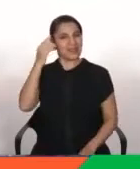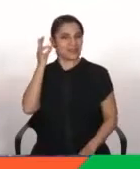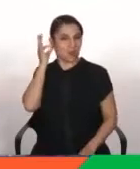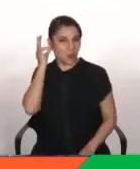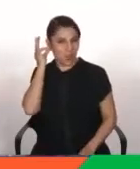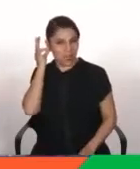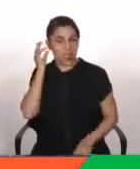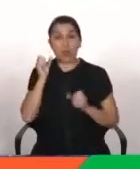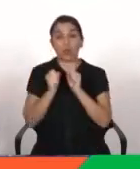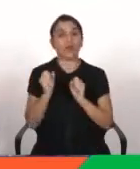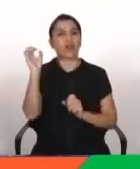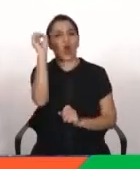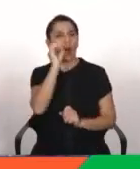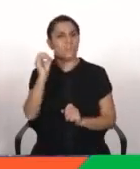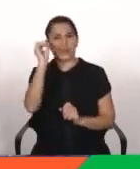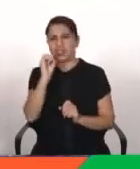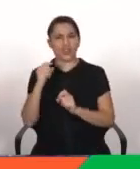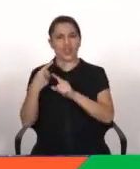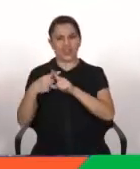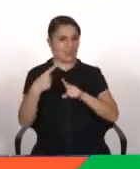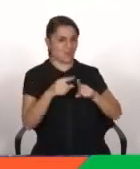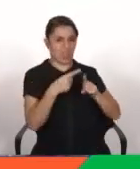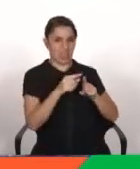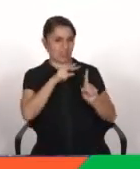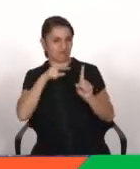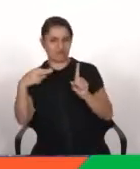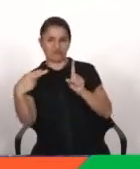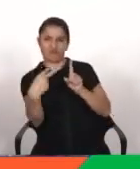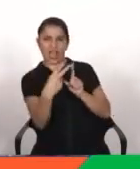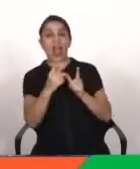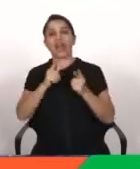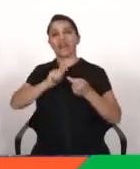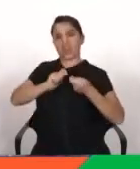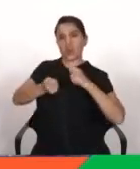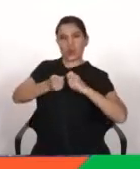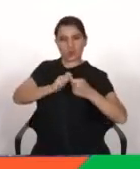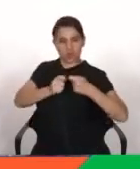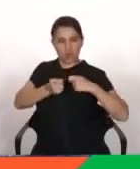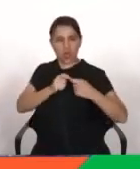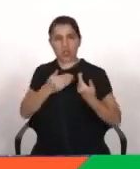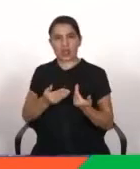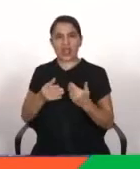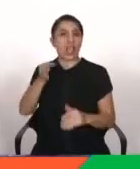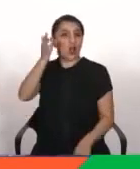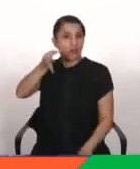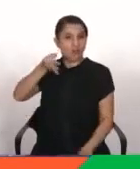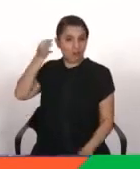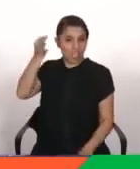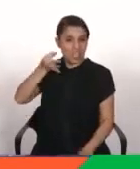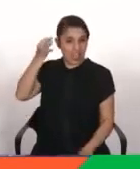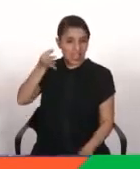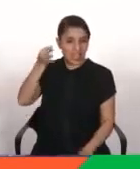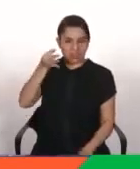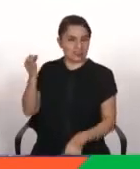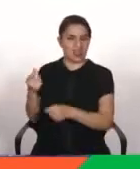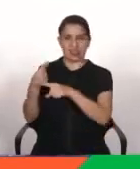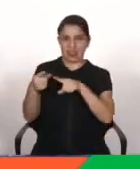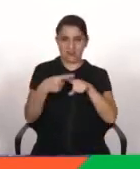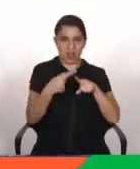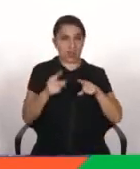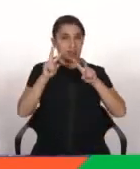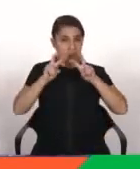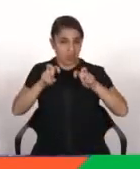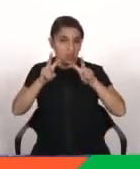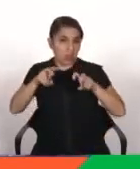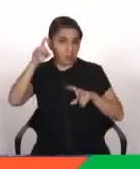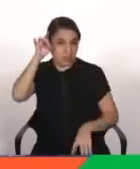diferentes puntos de vista en discusiones, en conferencias, en diferentes ámbitos que